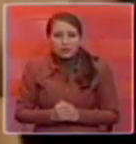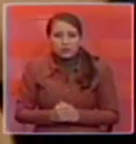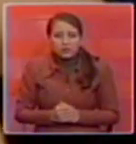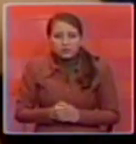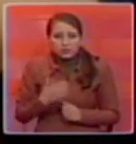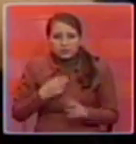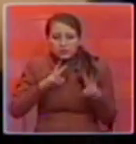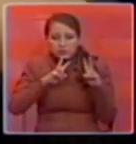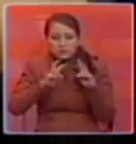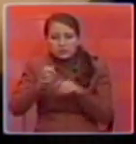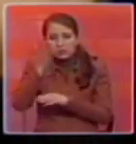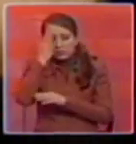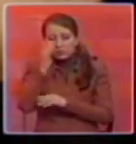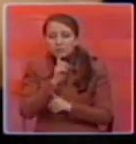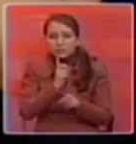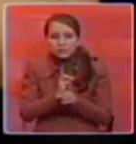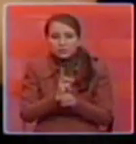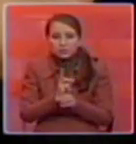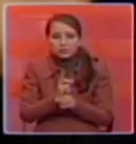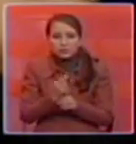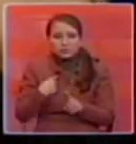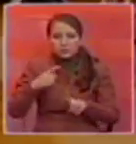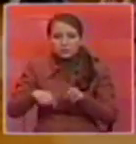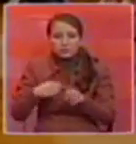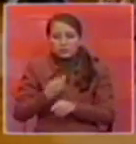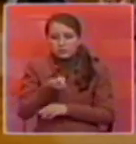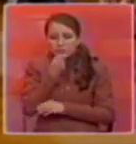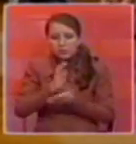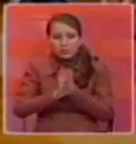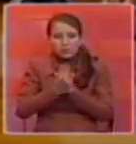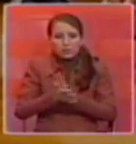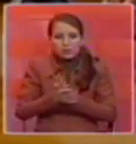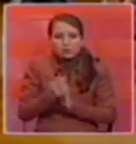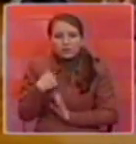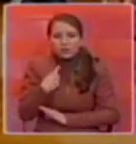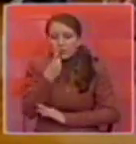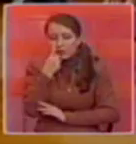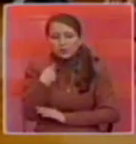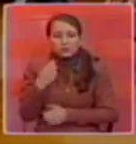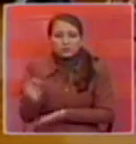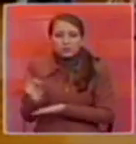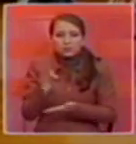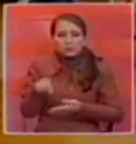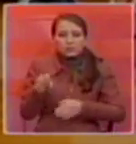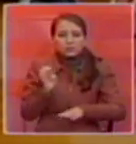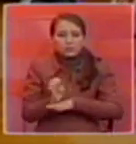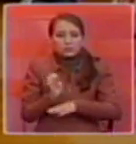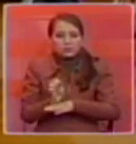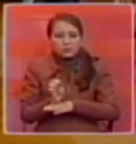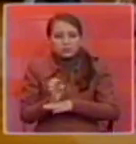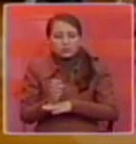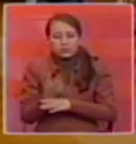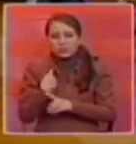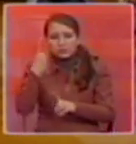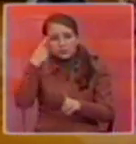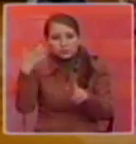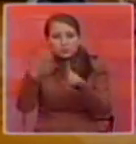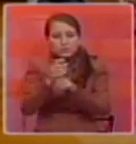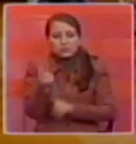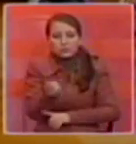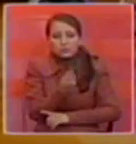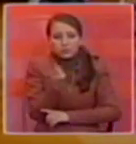mi investigación, porque lógicamente yo no he tomado nada. Mi interés era representar a mi país, ese era mi único